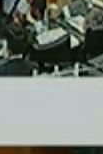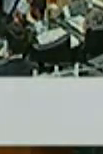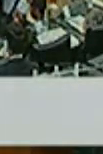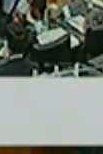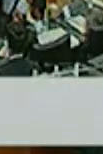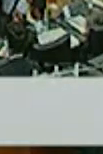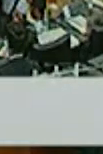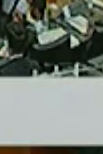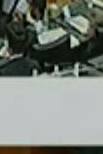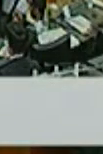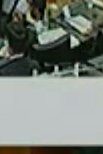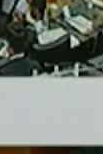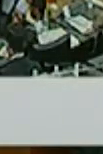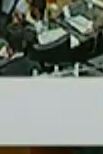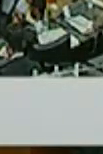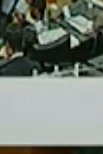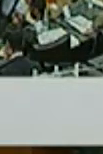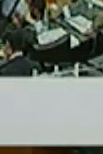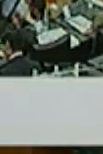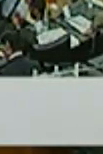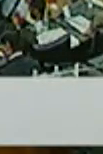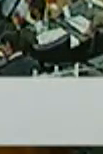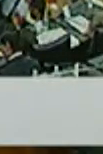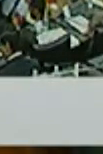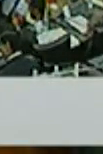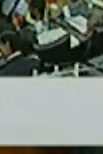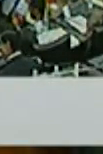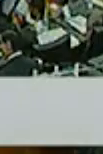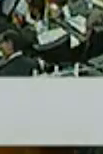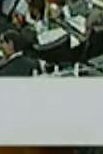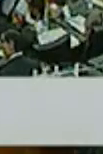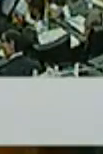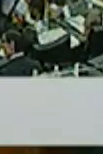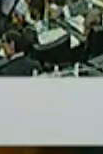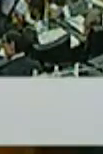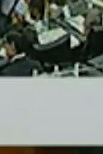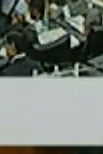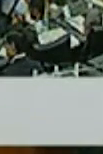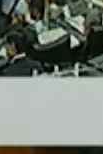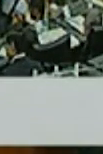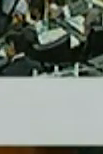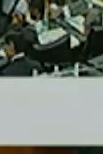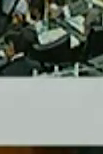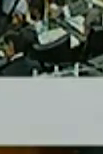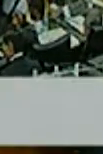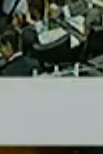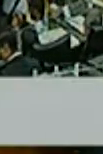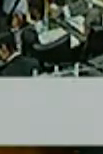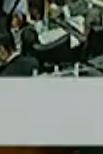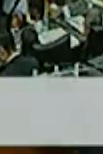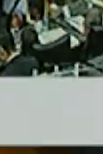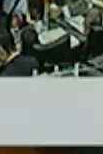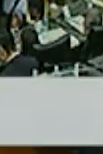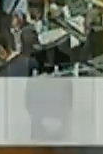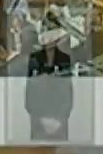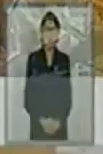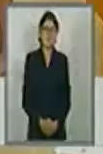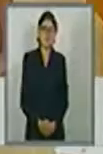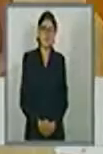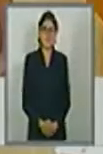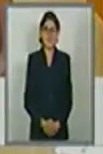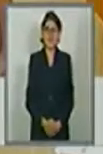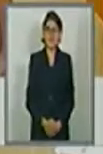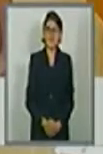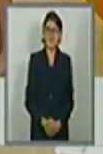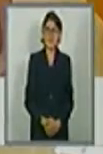Compañeras legisladoras, compañeros legisladores. Al pensar en la figura Napoleón Gómez Urrutia, el hoy todavía